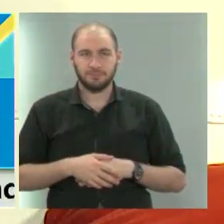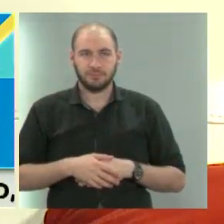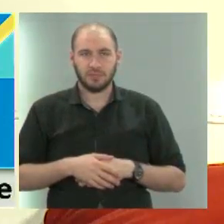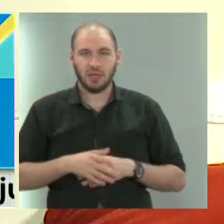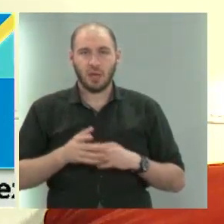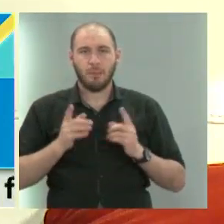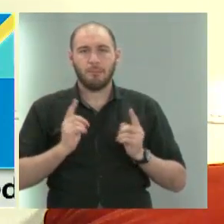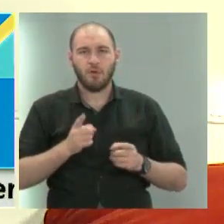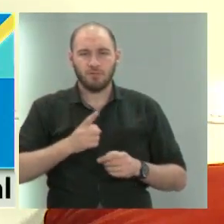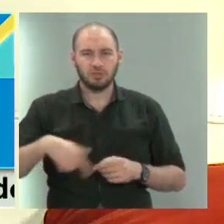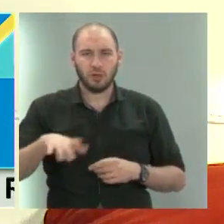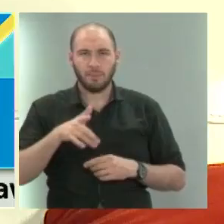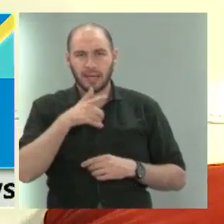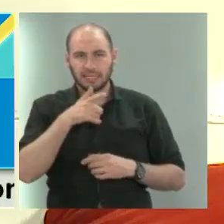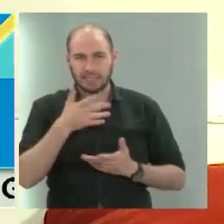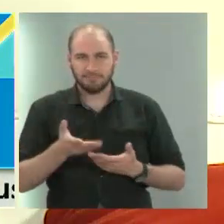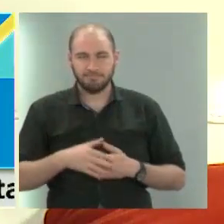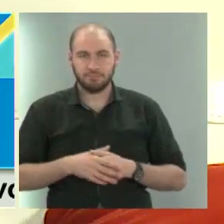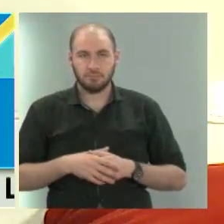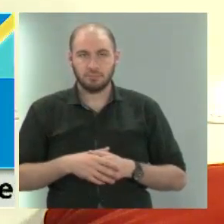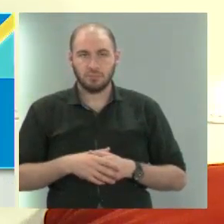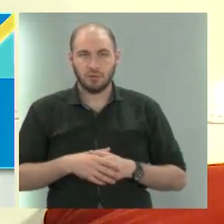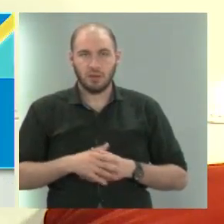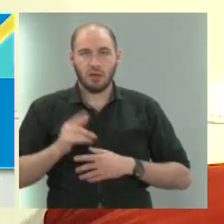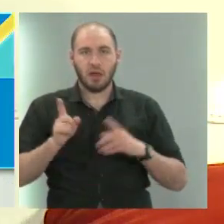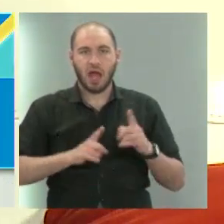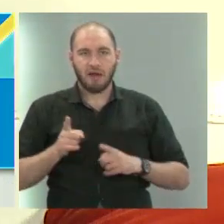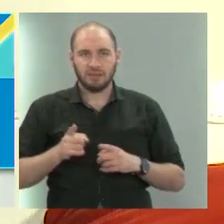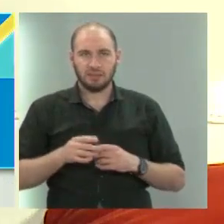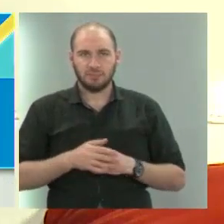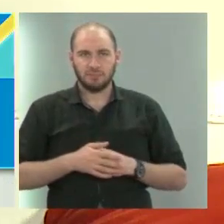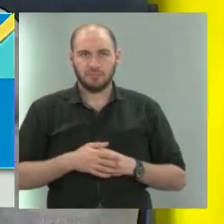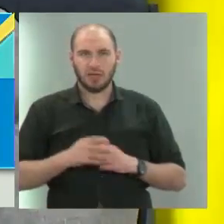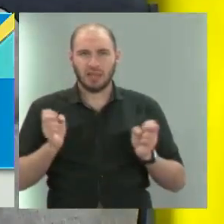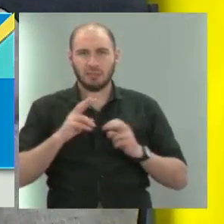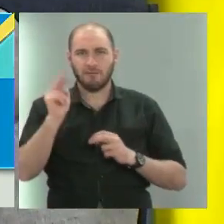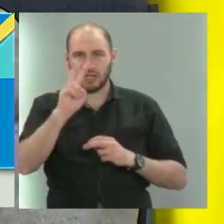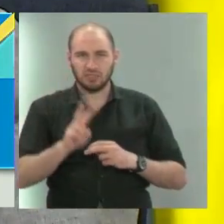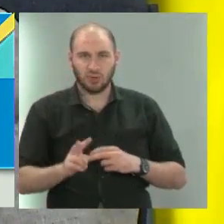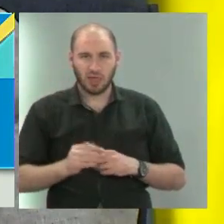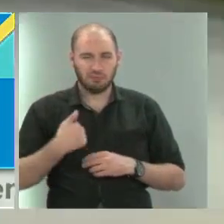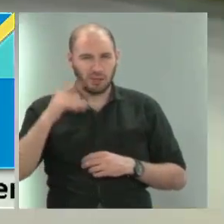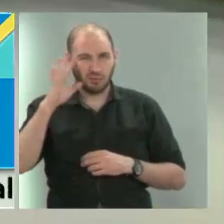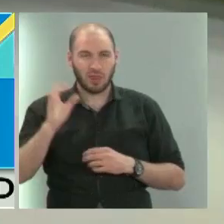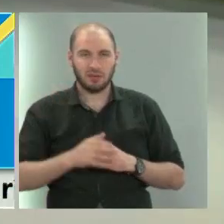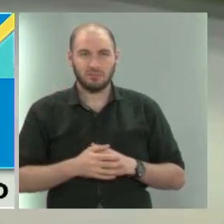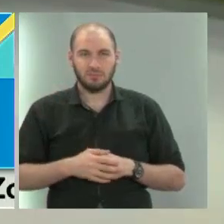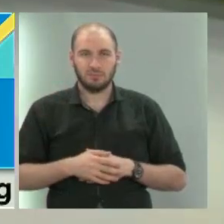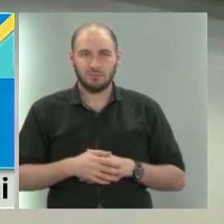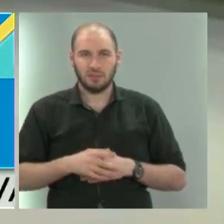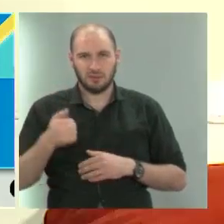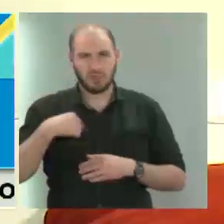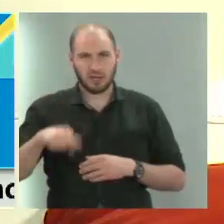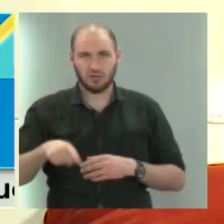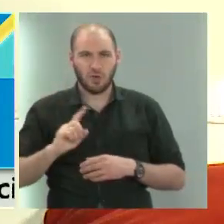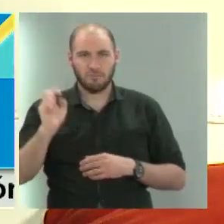los docentes, como que, bueno, a ver, a veces no ponen, creo que fue en un caso de Venezuela, ahora que me acuerdo, en un caso más, no era